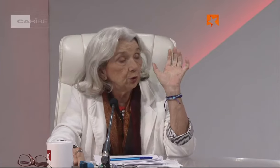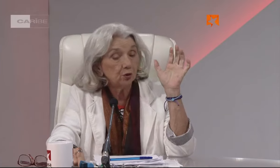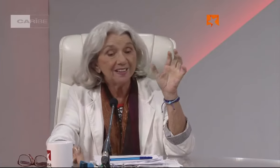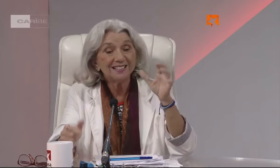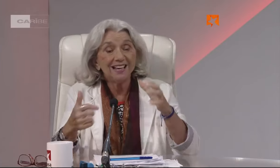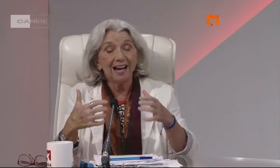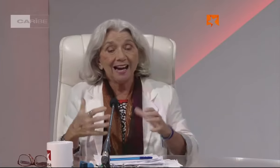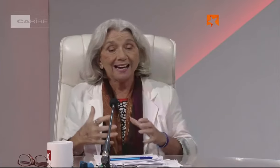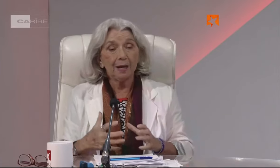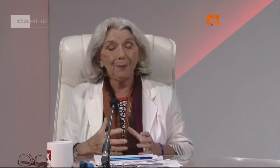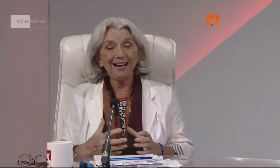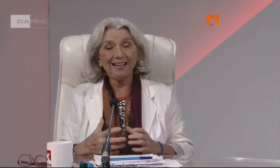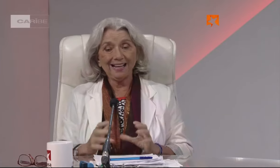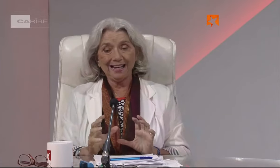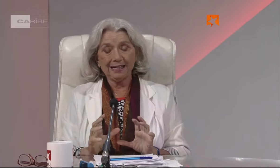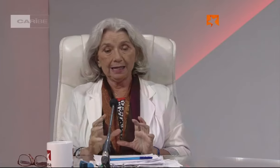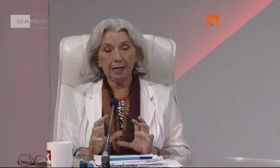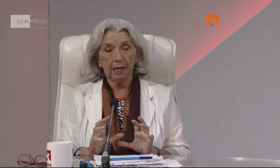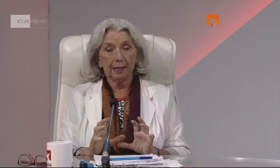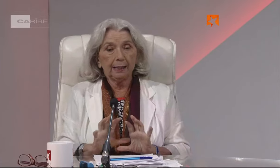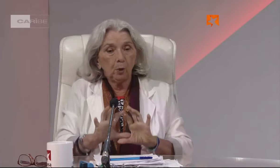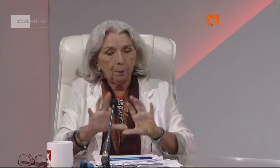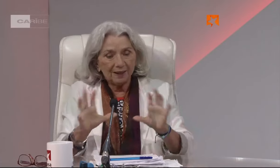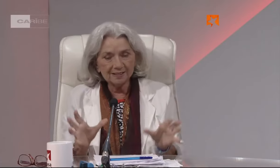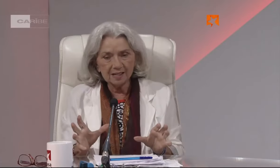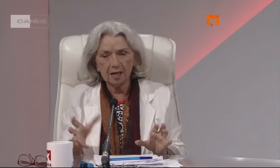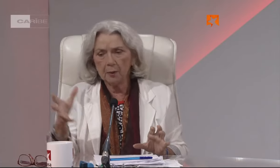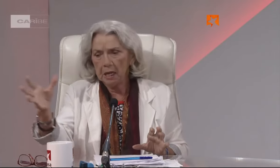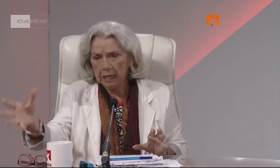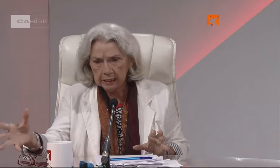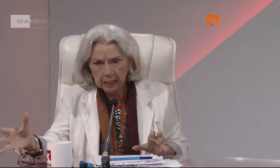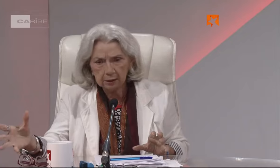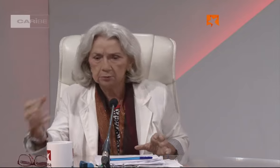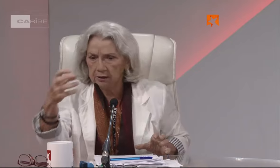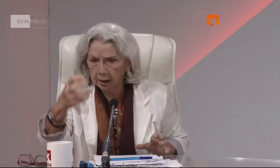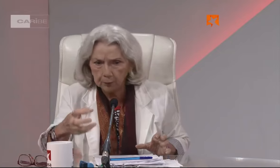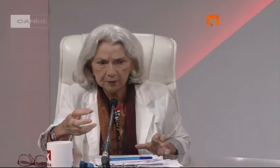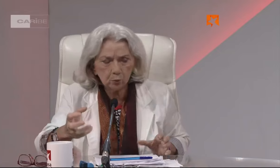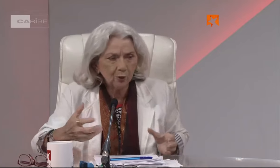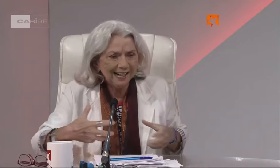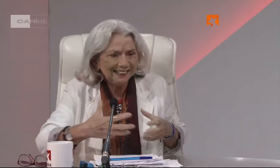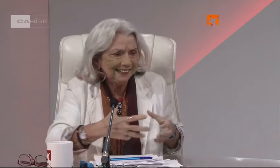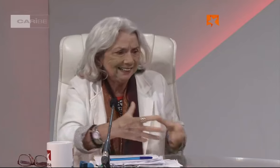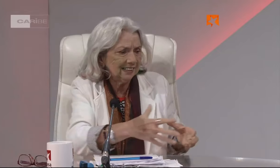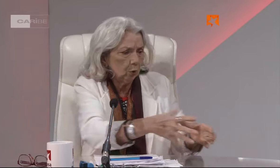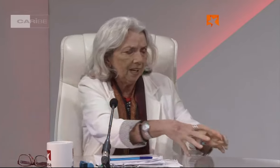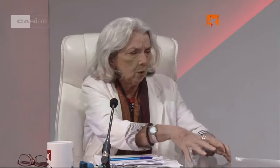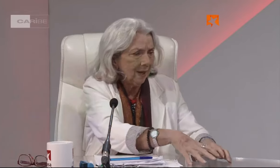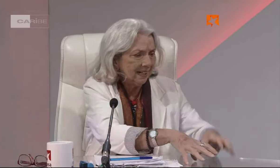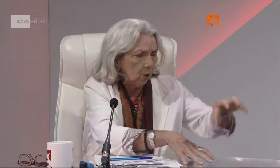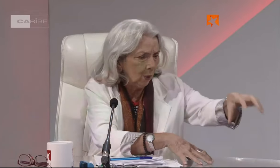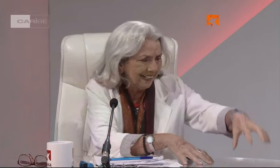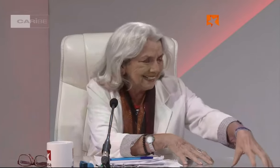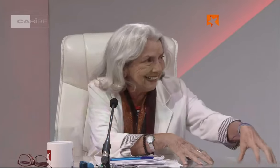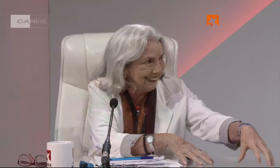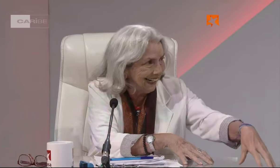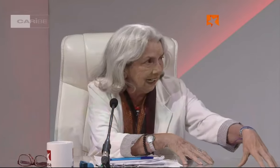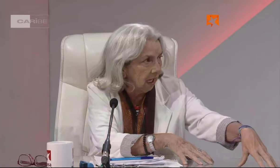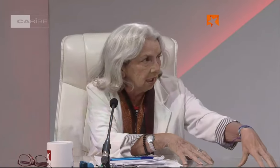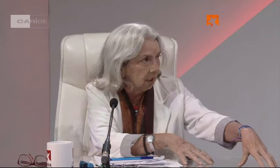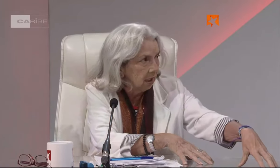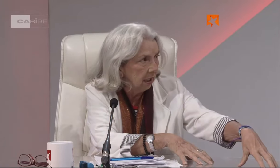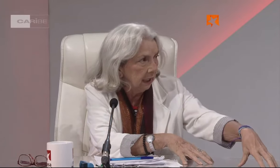actuar. Por eso te decía que más que los países árabes e Irán y en la propia Turquía, que están tratando de llegar a un arreglo de